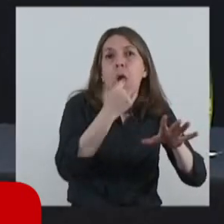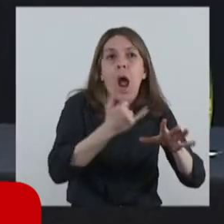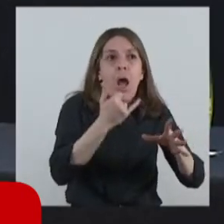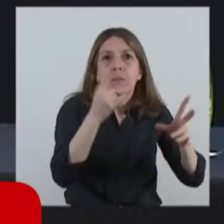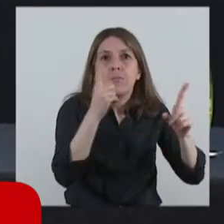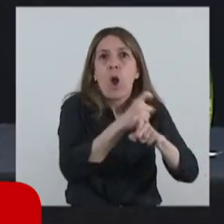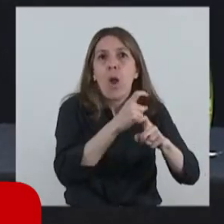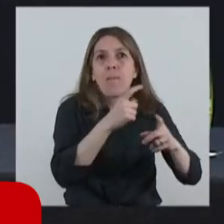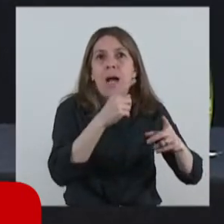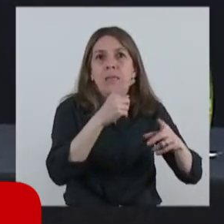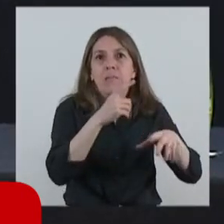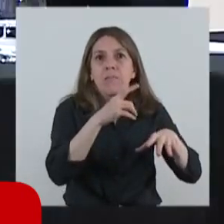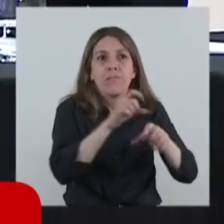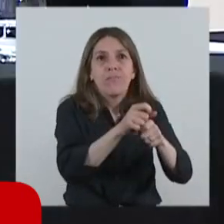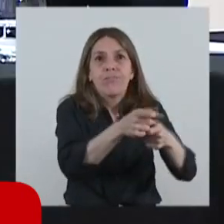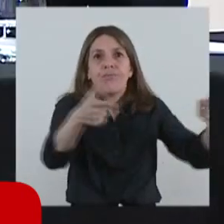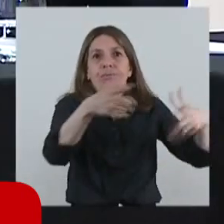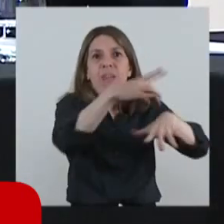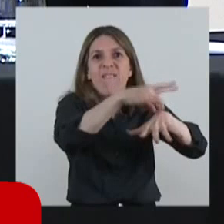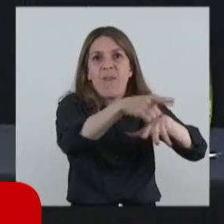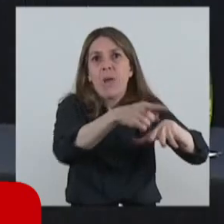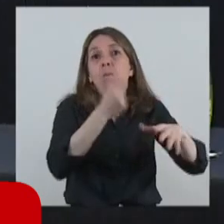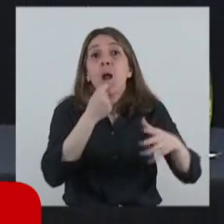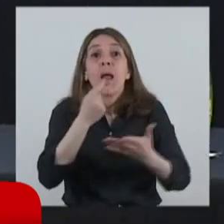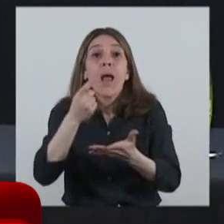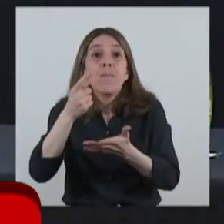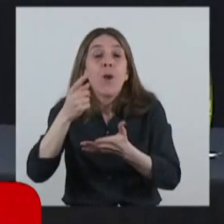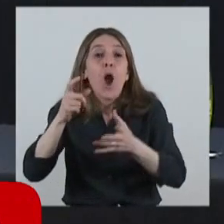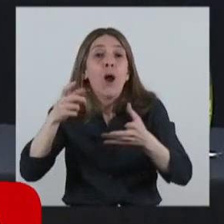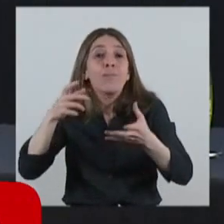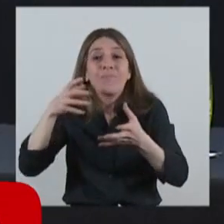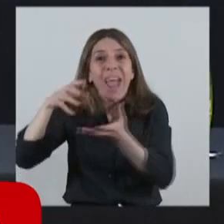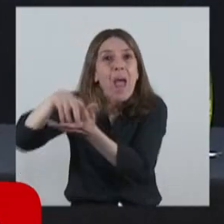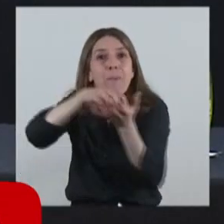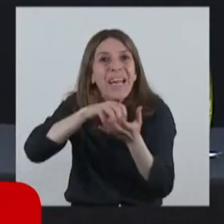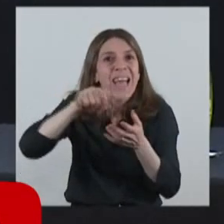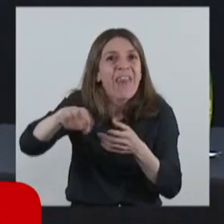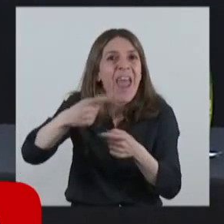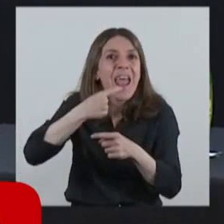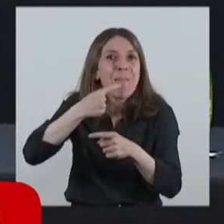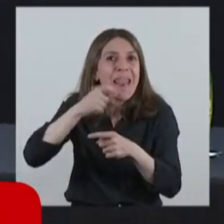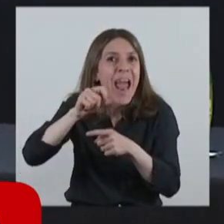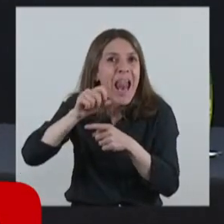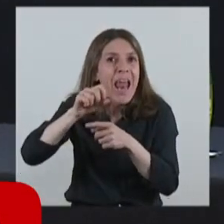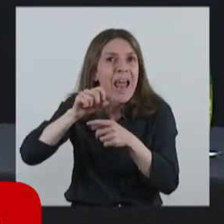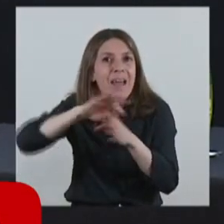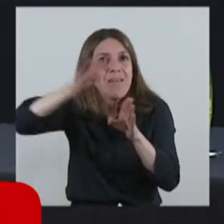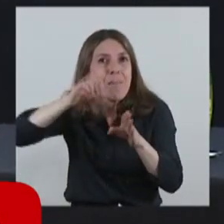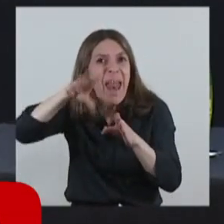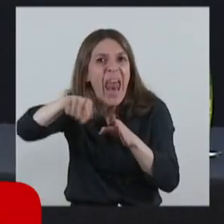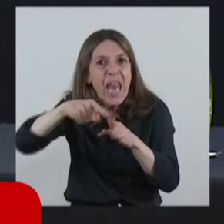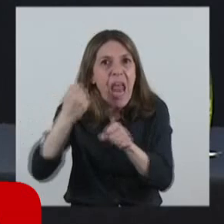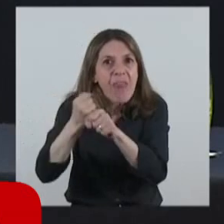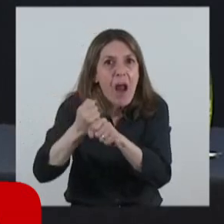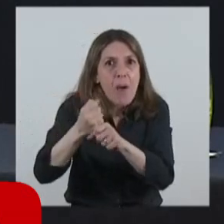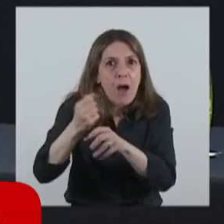También está aquí sentado el sector de la minería, por ejemplo, que es un sector que aporta y creemos que va a aportar mucho más